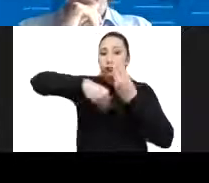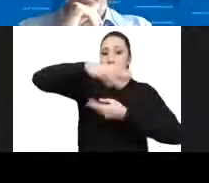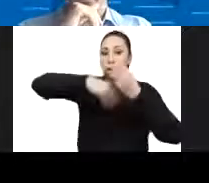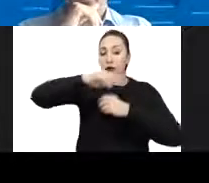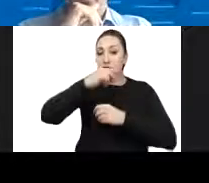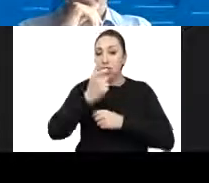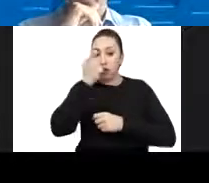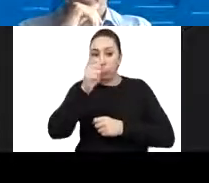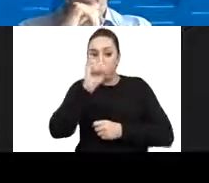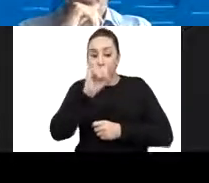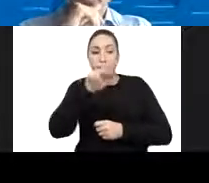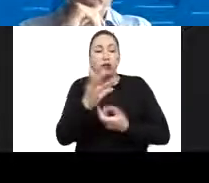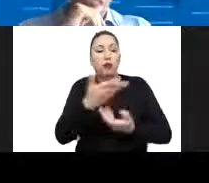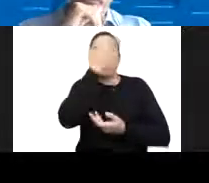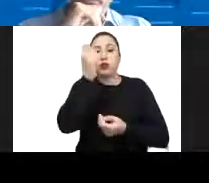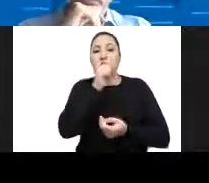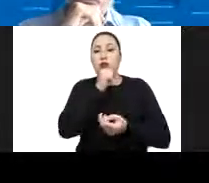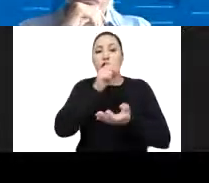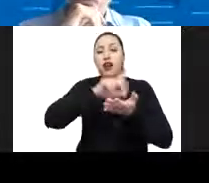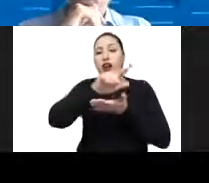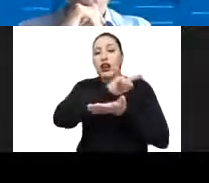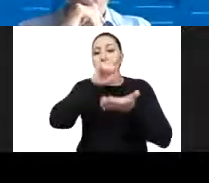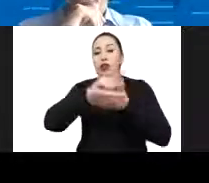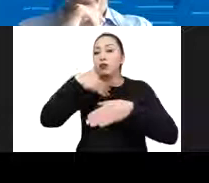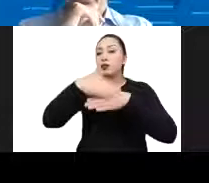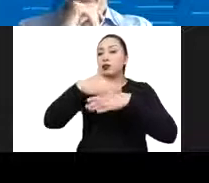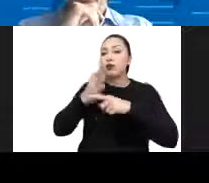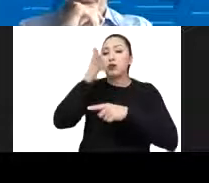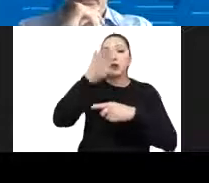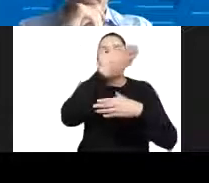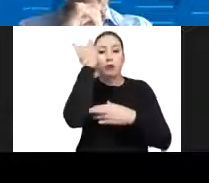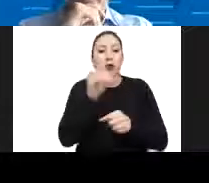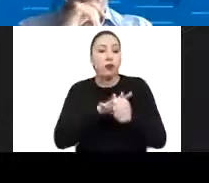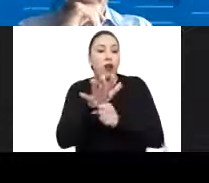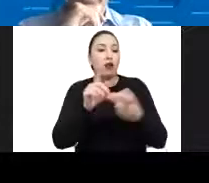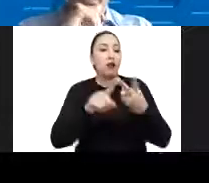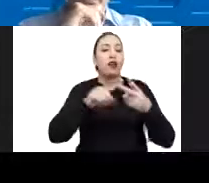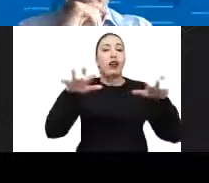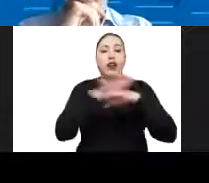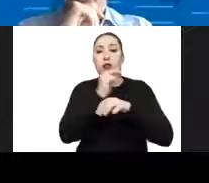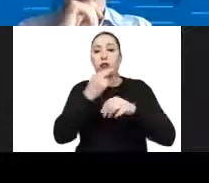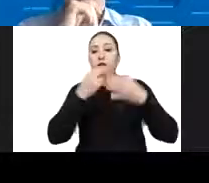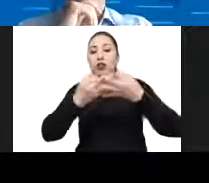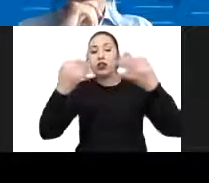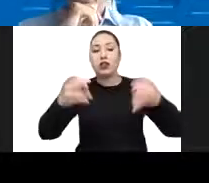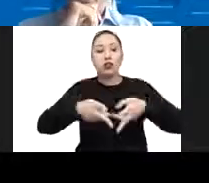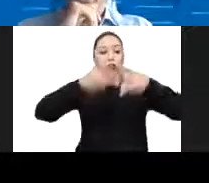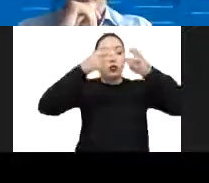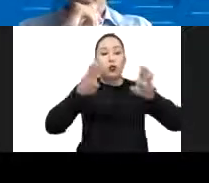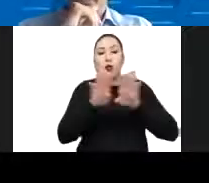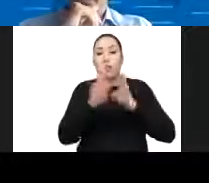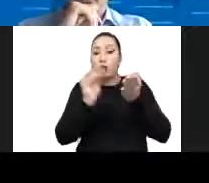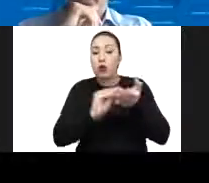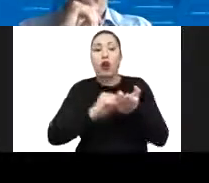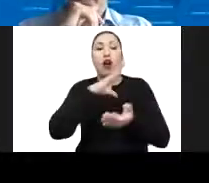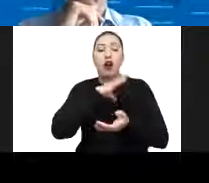marcos políticos, legales y regulatorios vamos a tener en el futuro, cuáles son los cambios en el uso de la tierra, tenemos muchas legislaciones